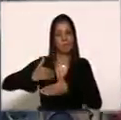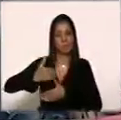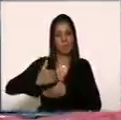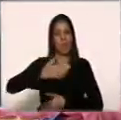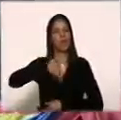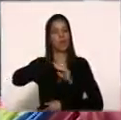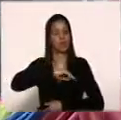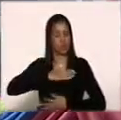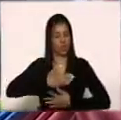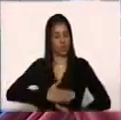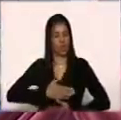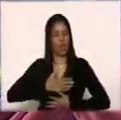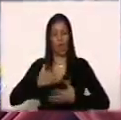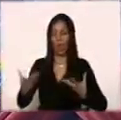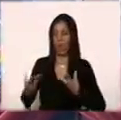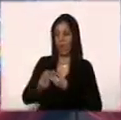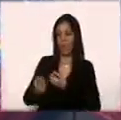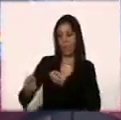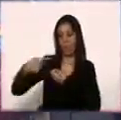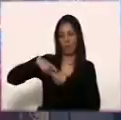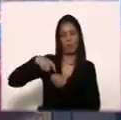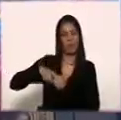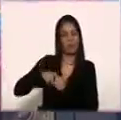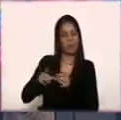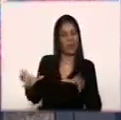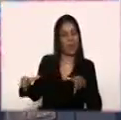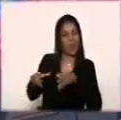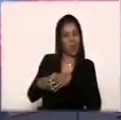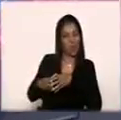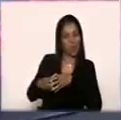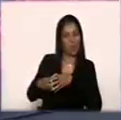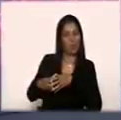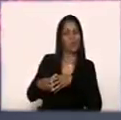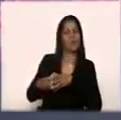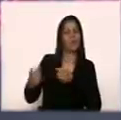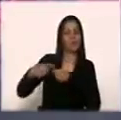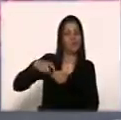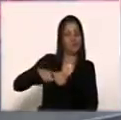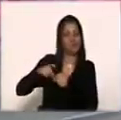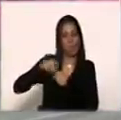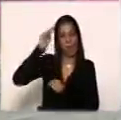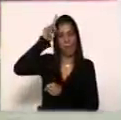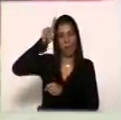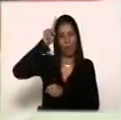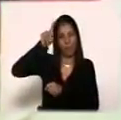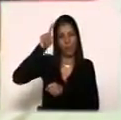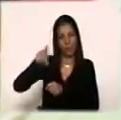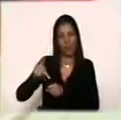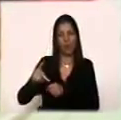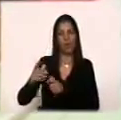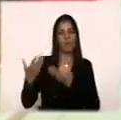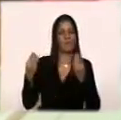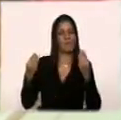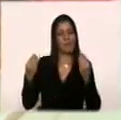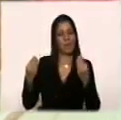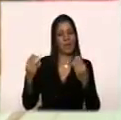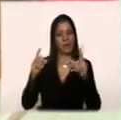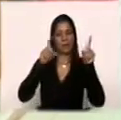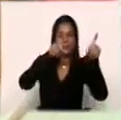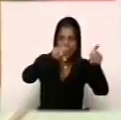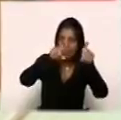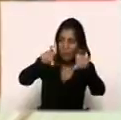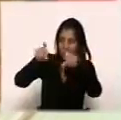como cuerpo de profesores y profesoras, sumados a la función de acompañar la formación de